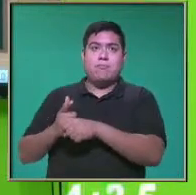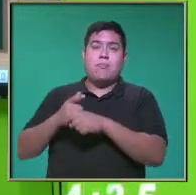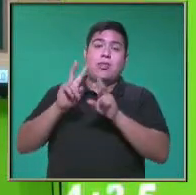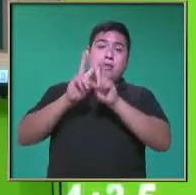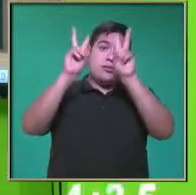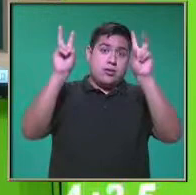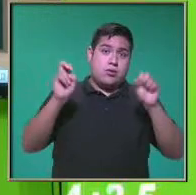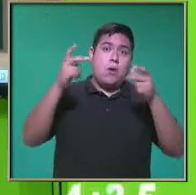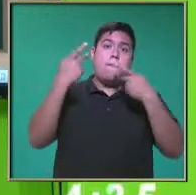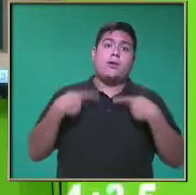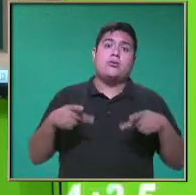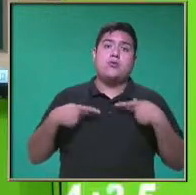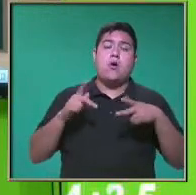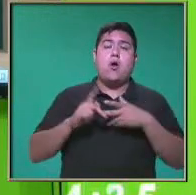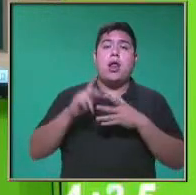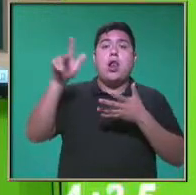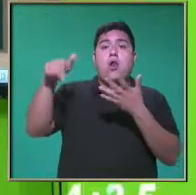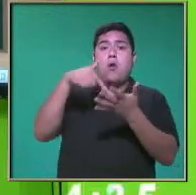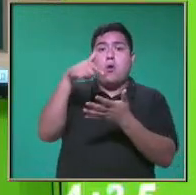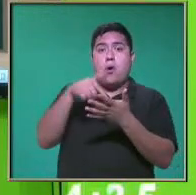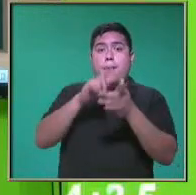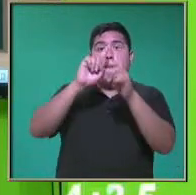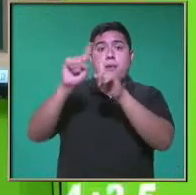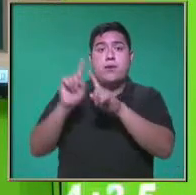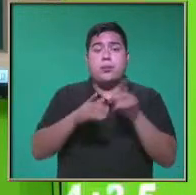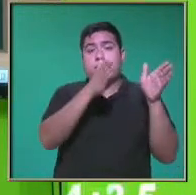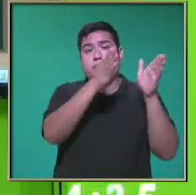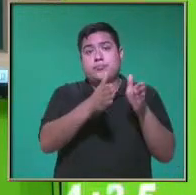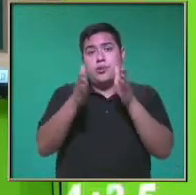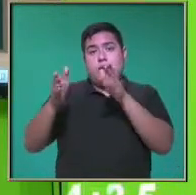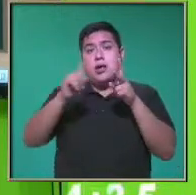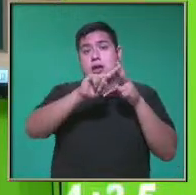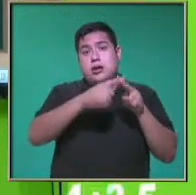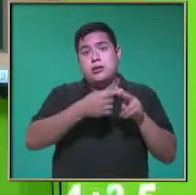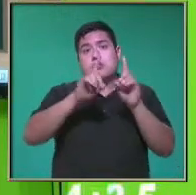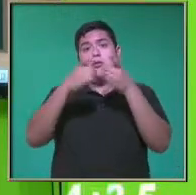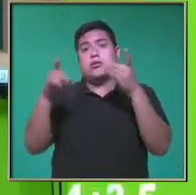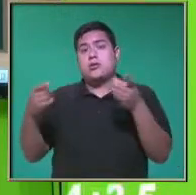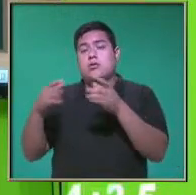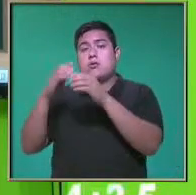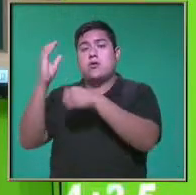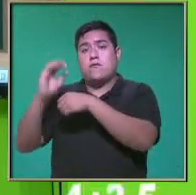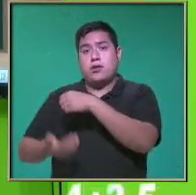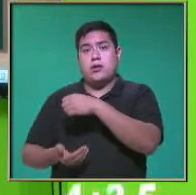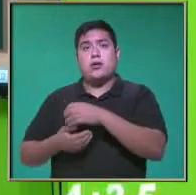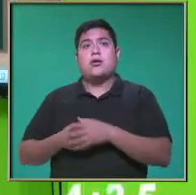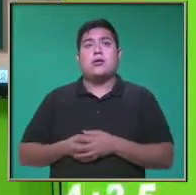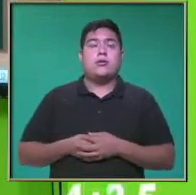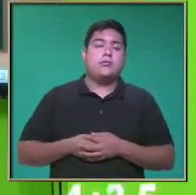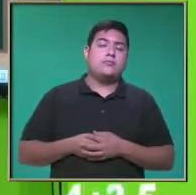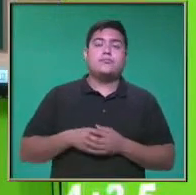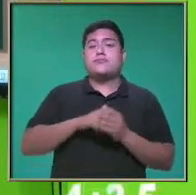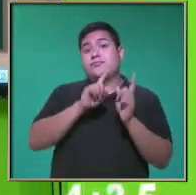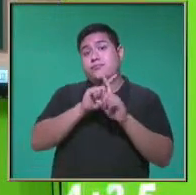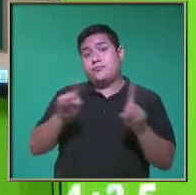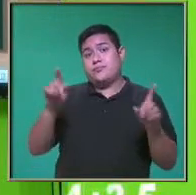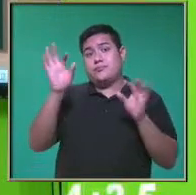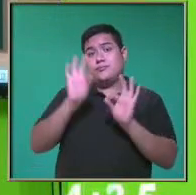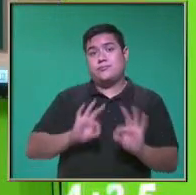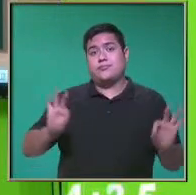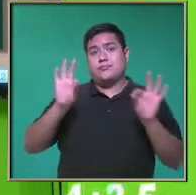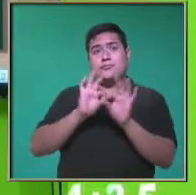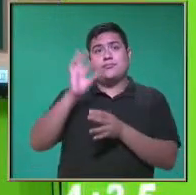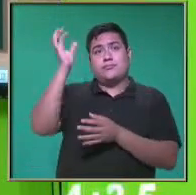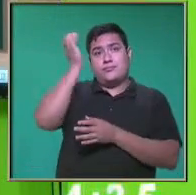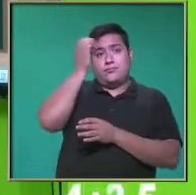the characters, the setting, and the different parts of the story. Primero, el título, los personajes y la locación en